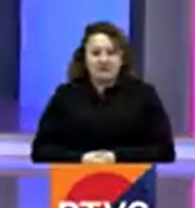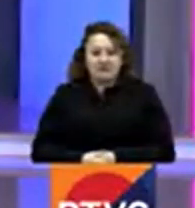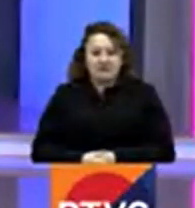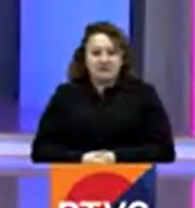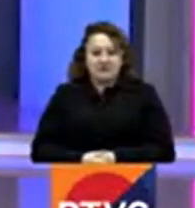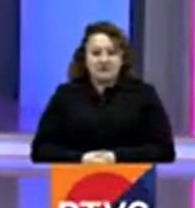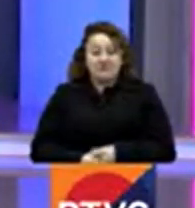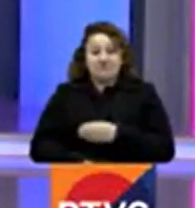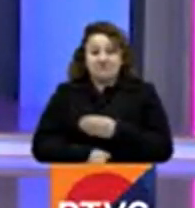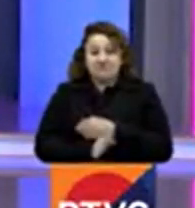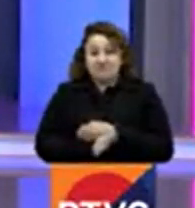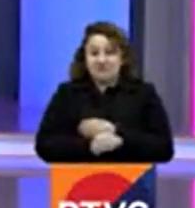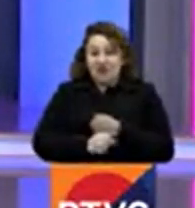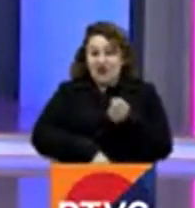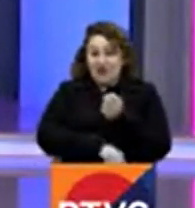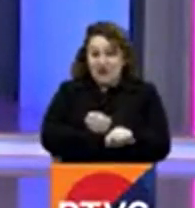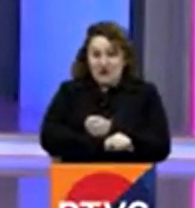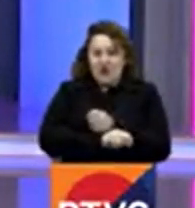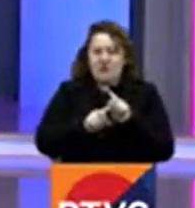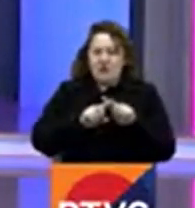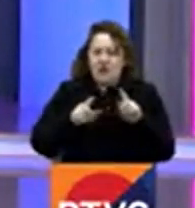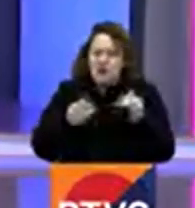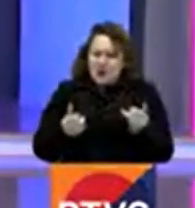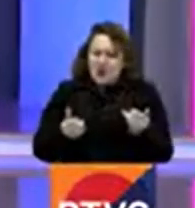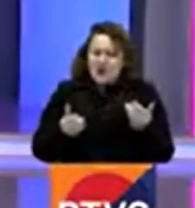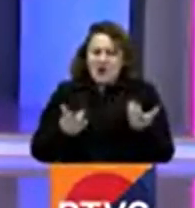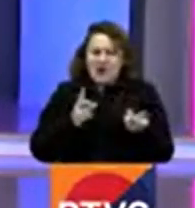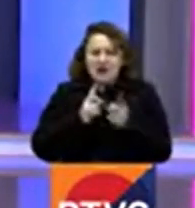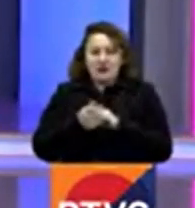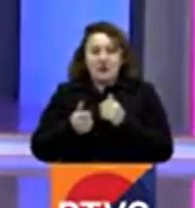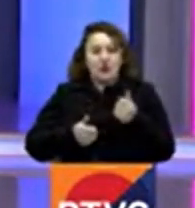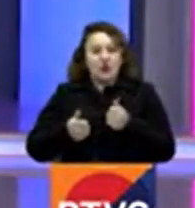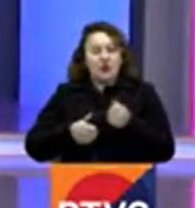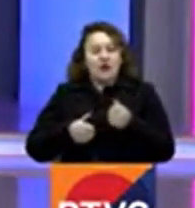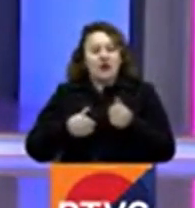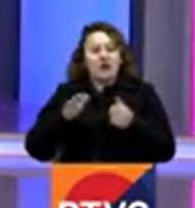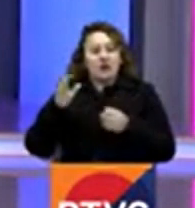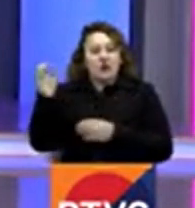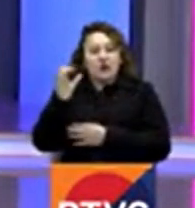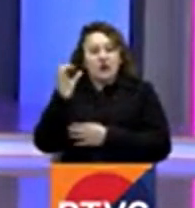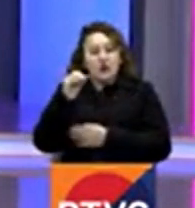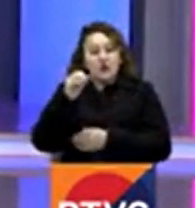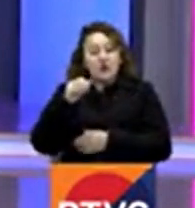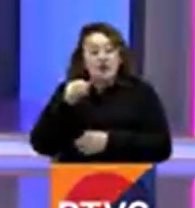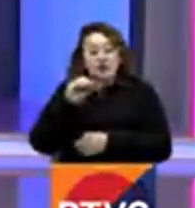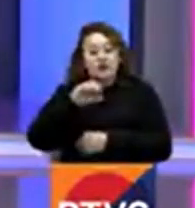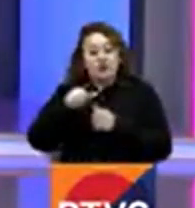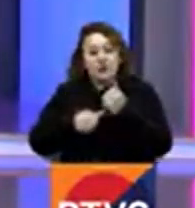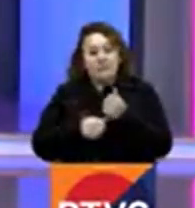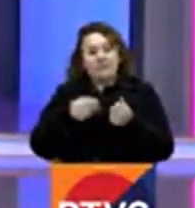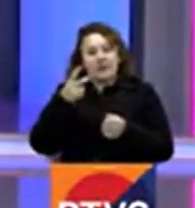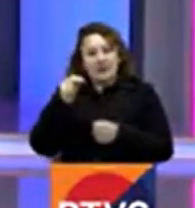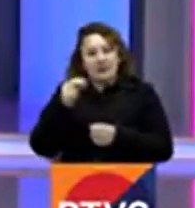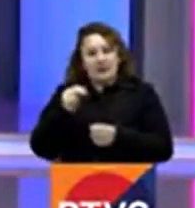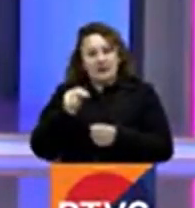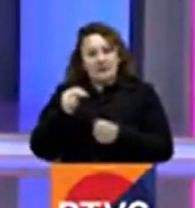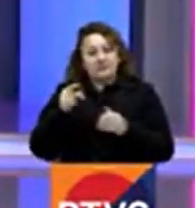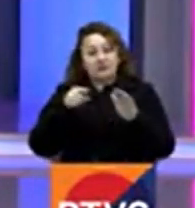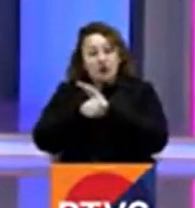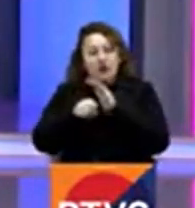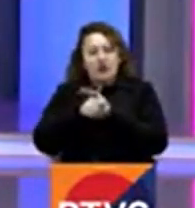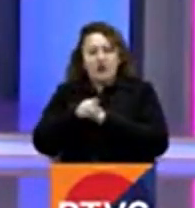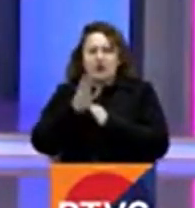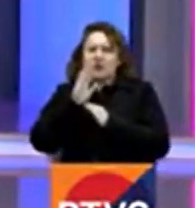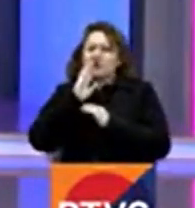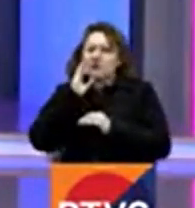Y seguimos hablando de fútbol, pero ahora pasamos a la selección Colombia Sub-20. Tenemos en nuestras filas al goleador del Chicago